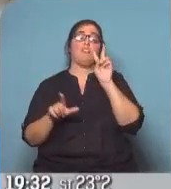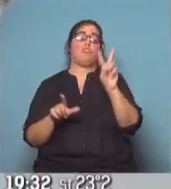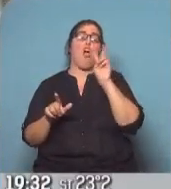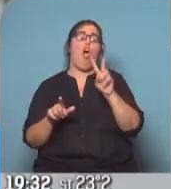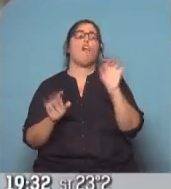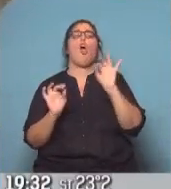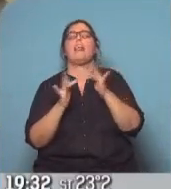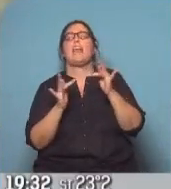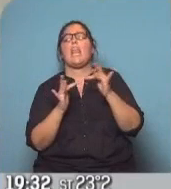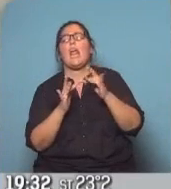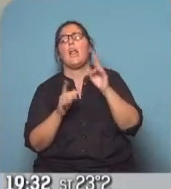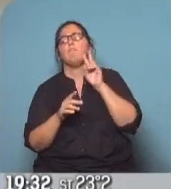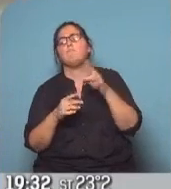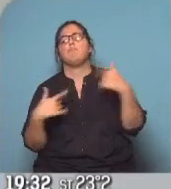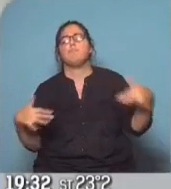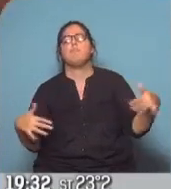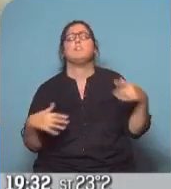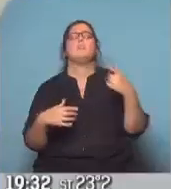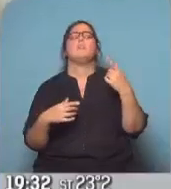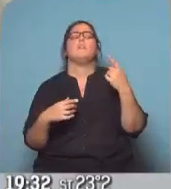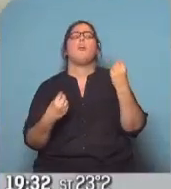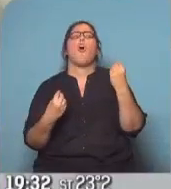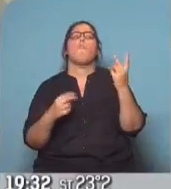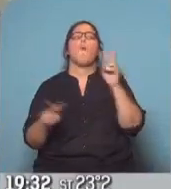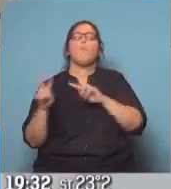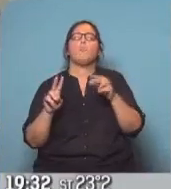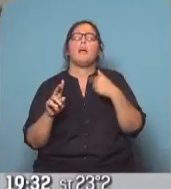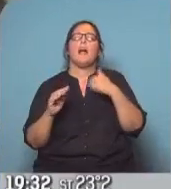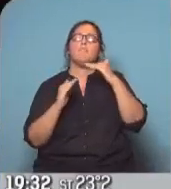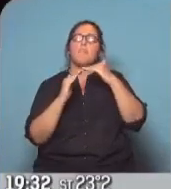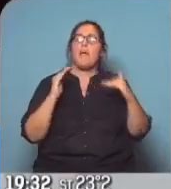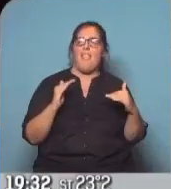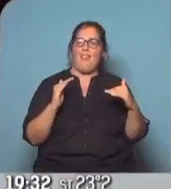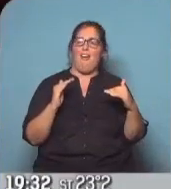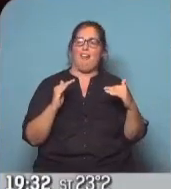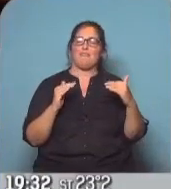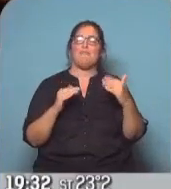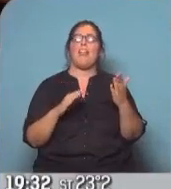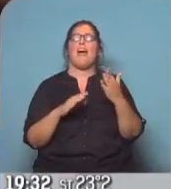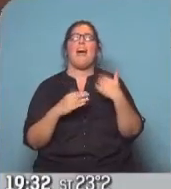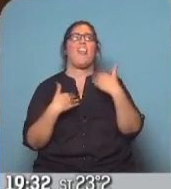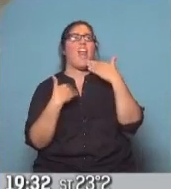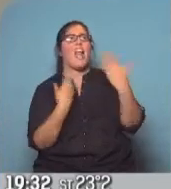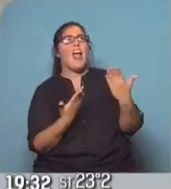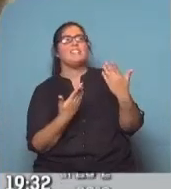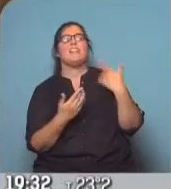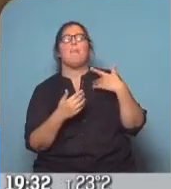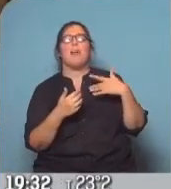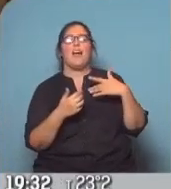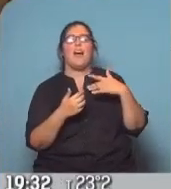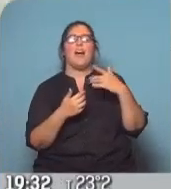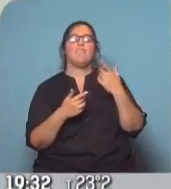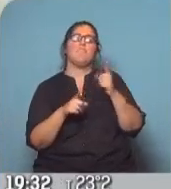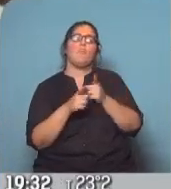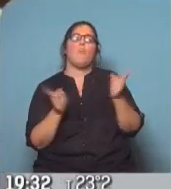mucha internet o tiene otras cosas bueno cómo bajar un poco para para contemplar y para dar gracias y para situarse para